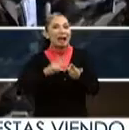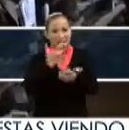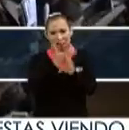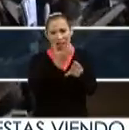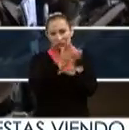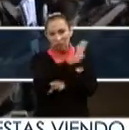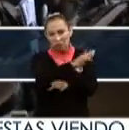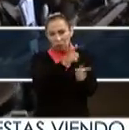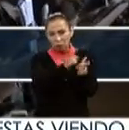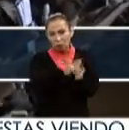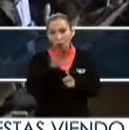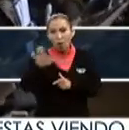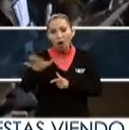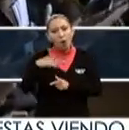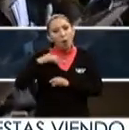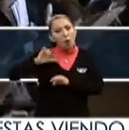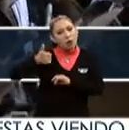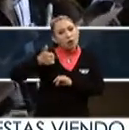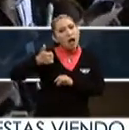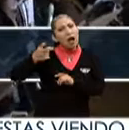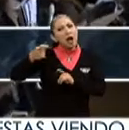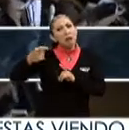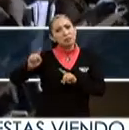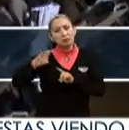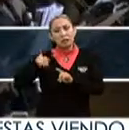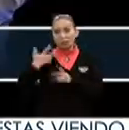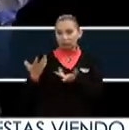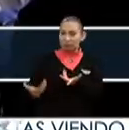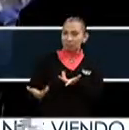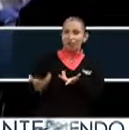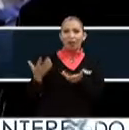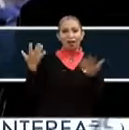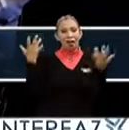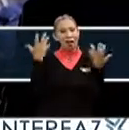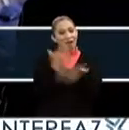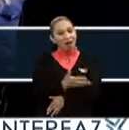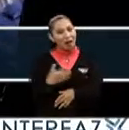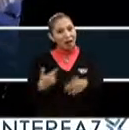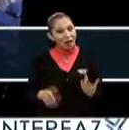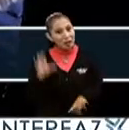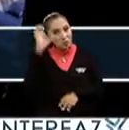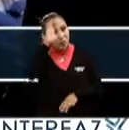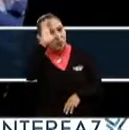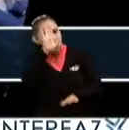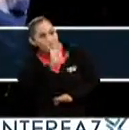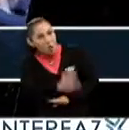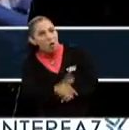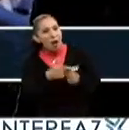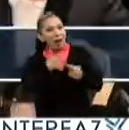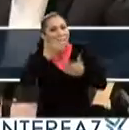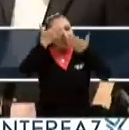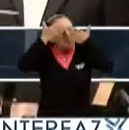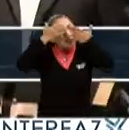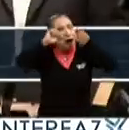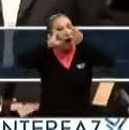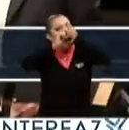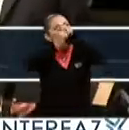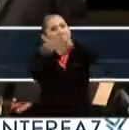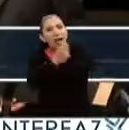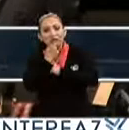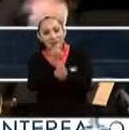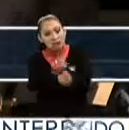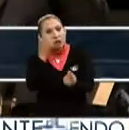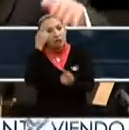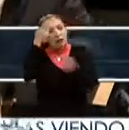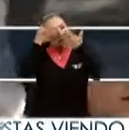música de pronto que no tendría que estar junto a ellos, ¿no? Sí, claro. Y es cultura, es sensibilización, son niños